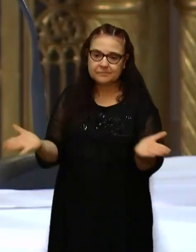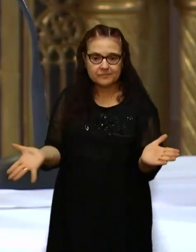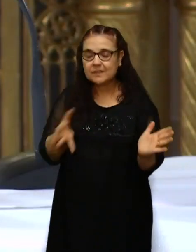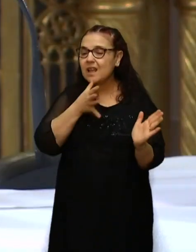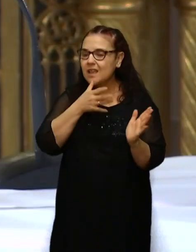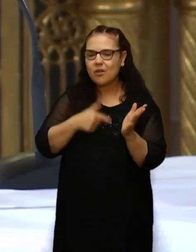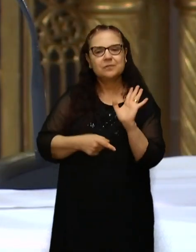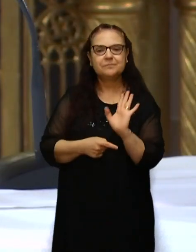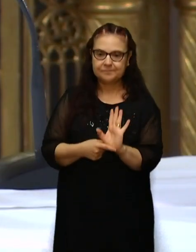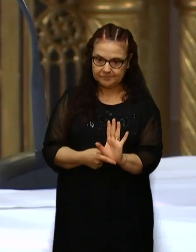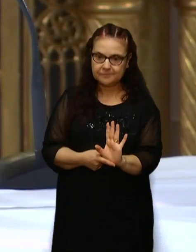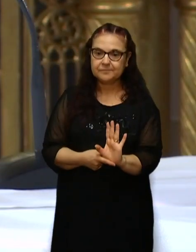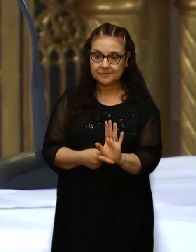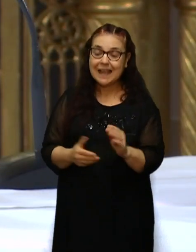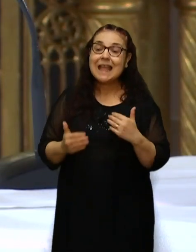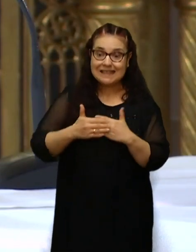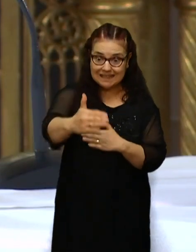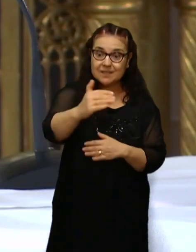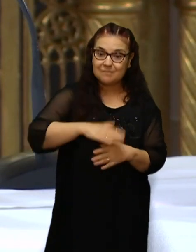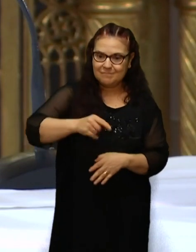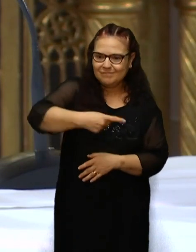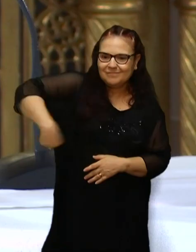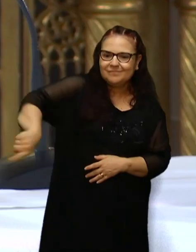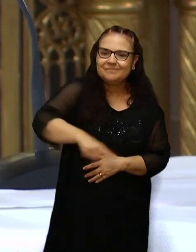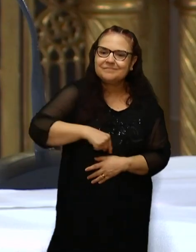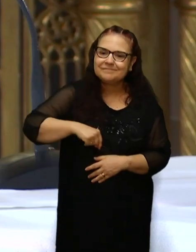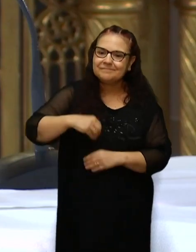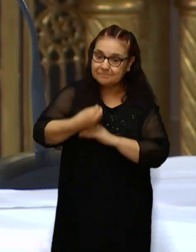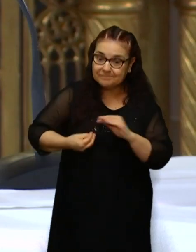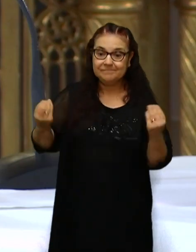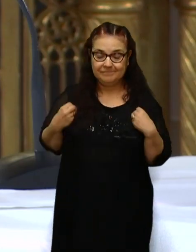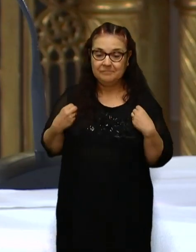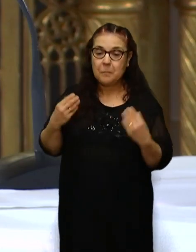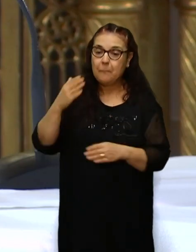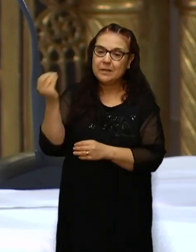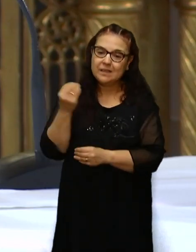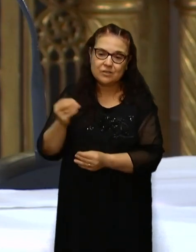tu generosidad y ahora te presentamos. Será para nosotros pan de vida.